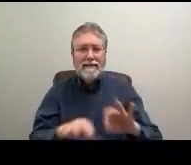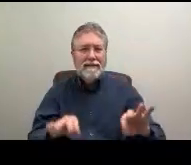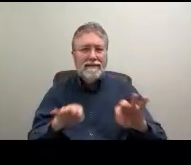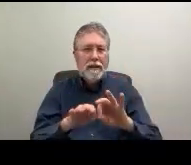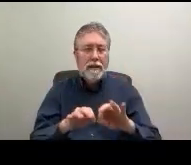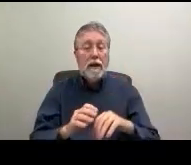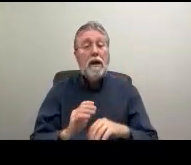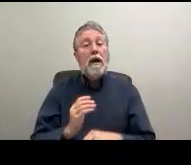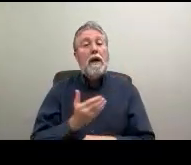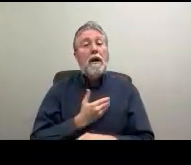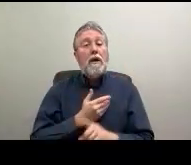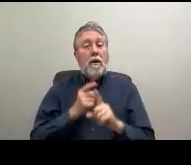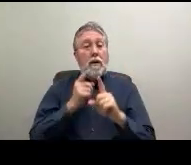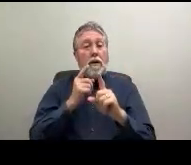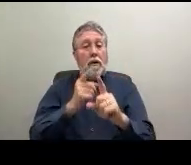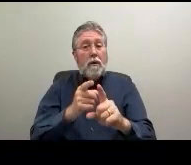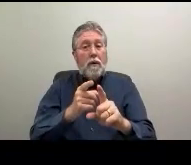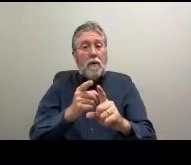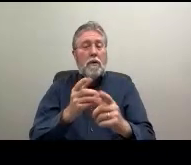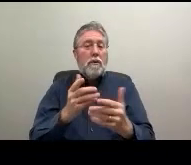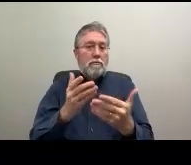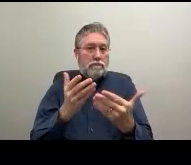intentar compartirlo y comunicarlo